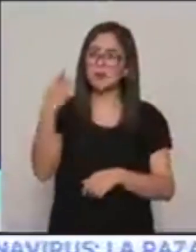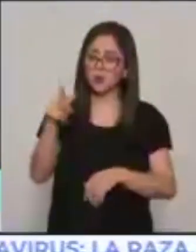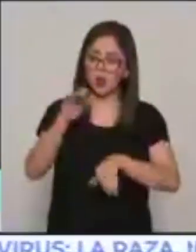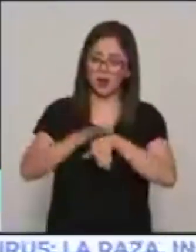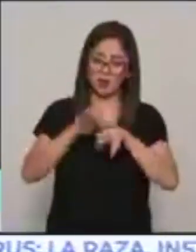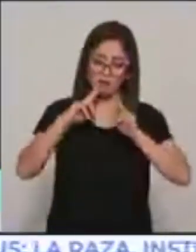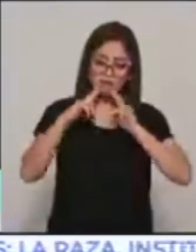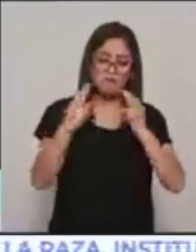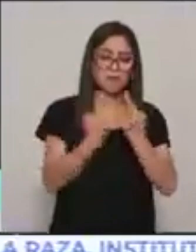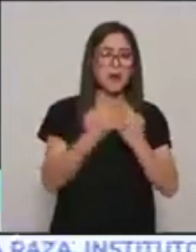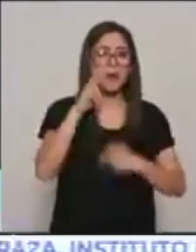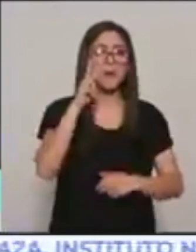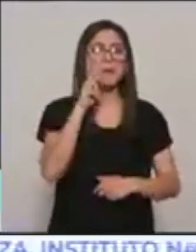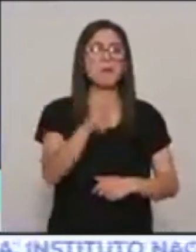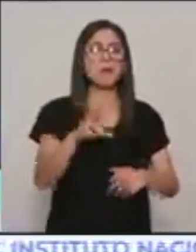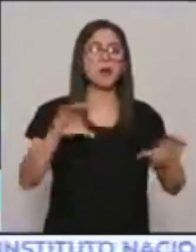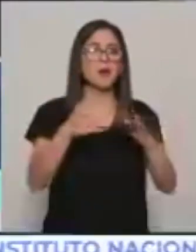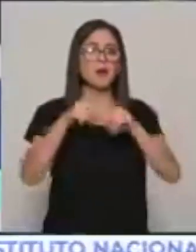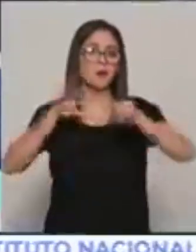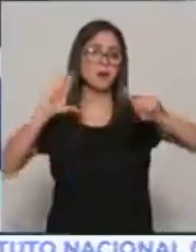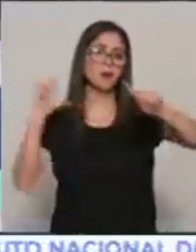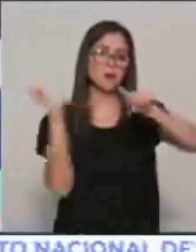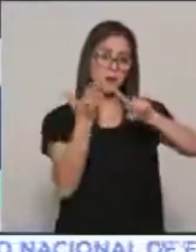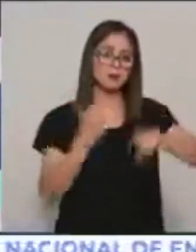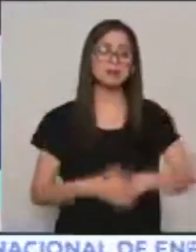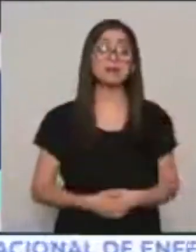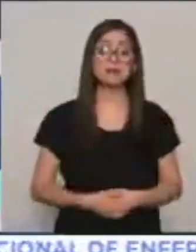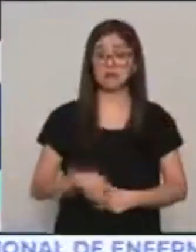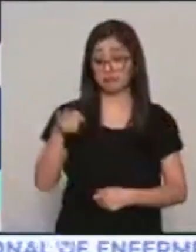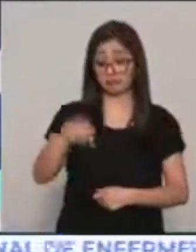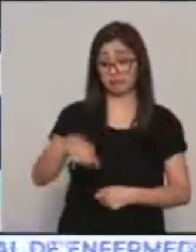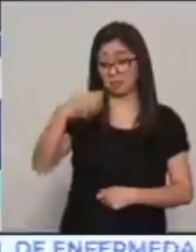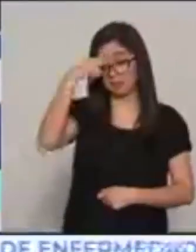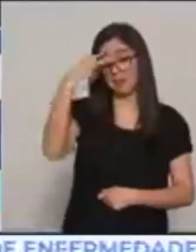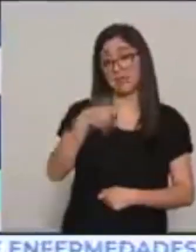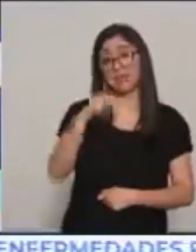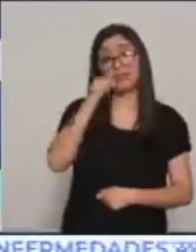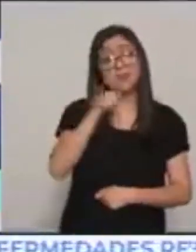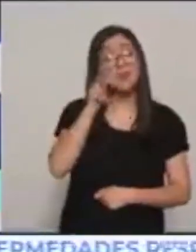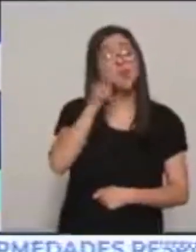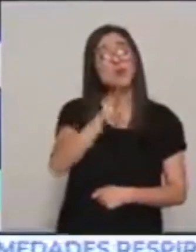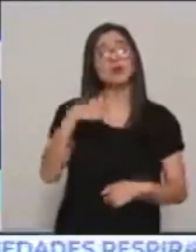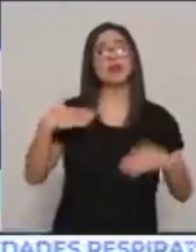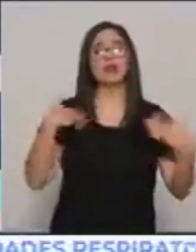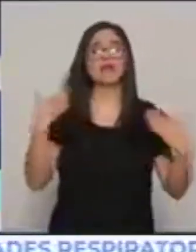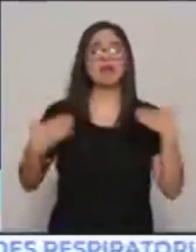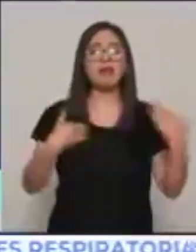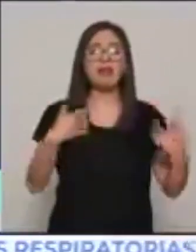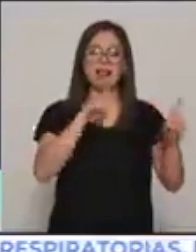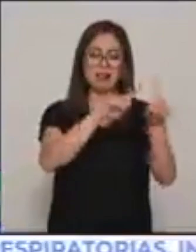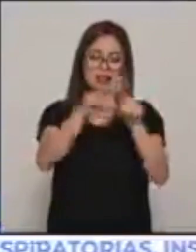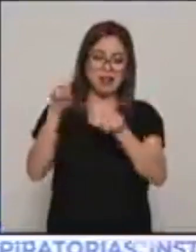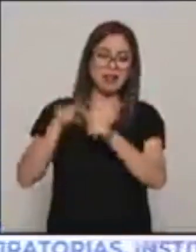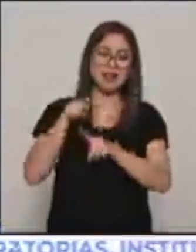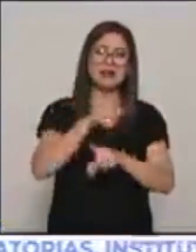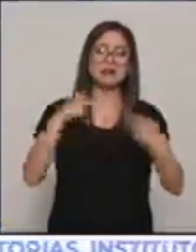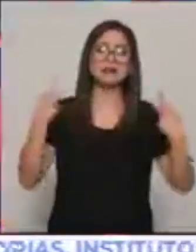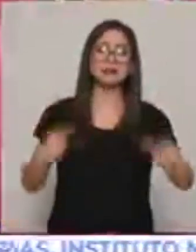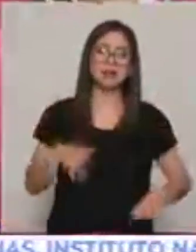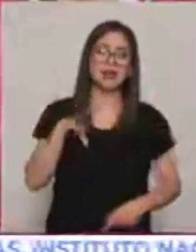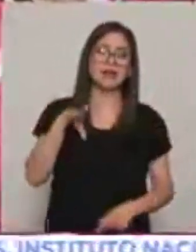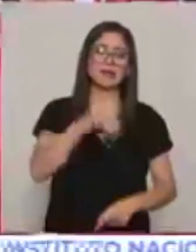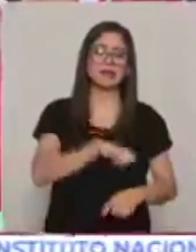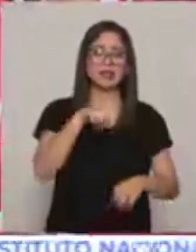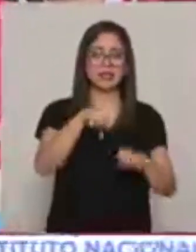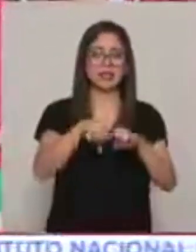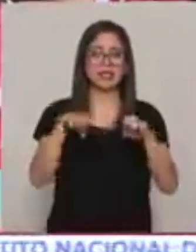Es una fiesta también el Super Bowl aquí en México. Realmente es divertido y ver a la diversidad de personas que les gusta la NFL.